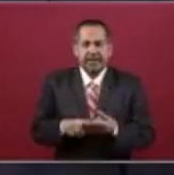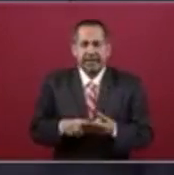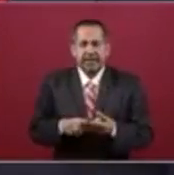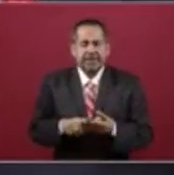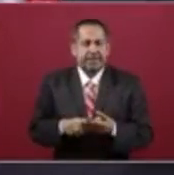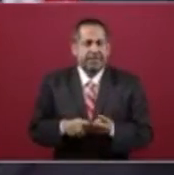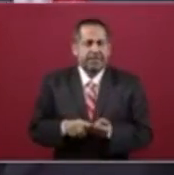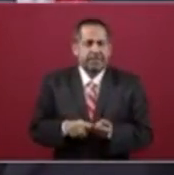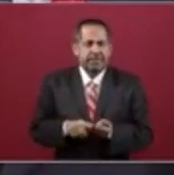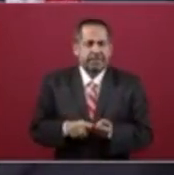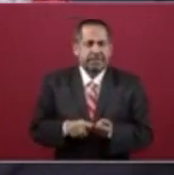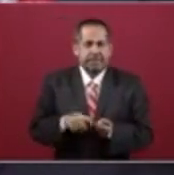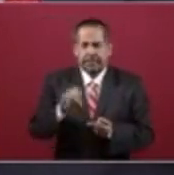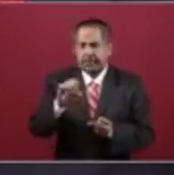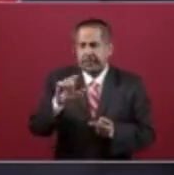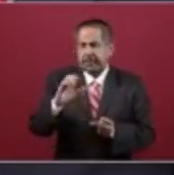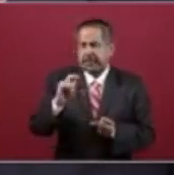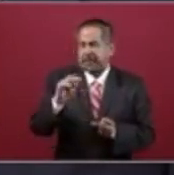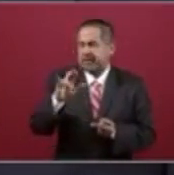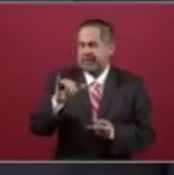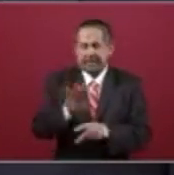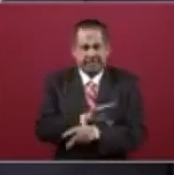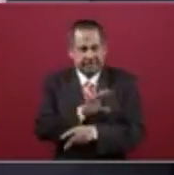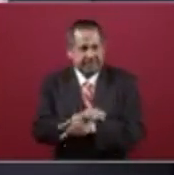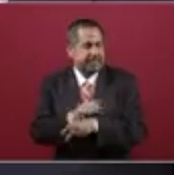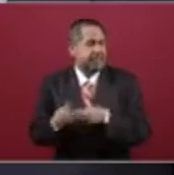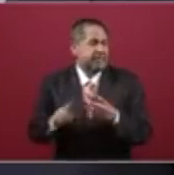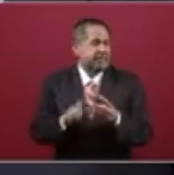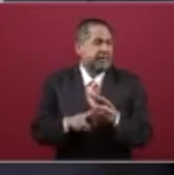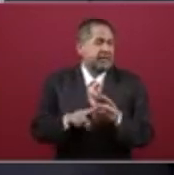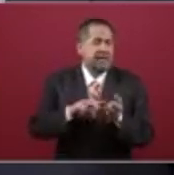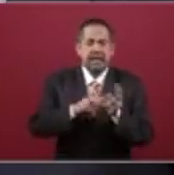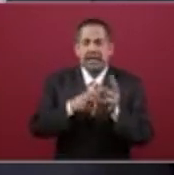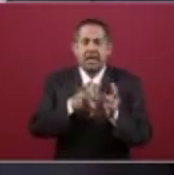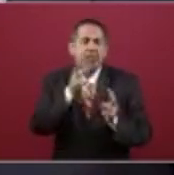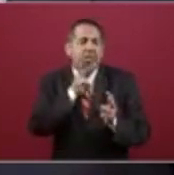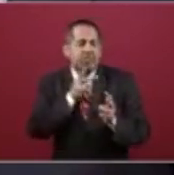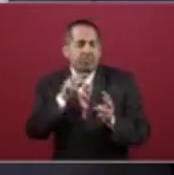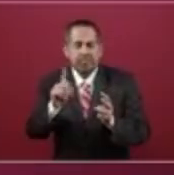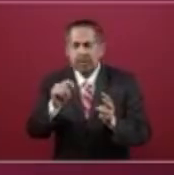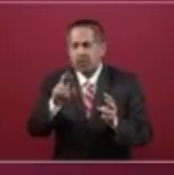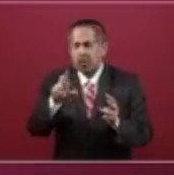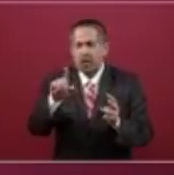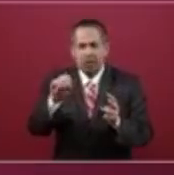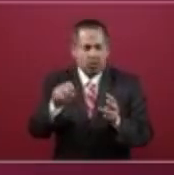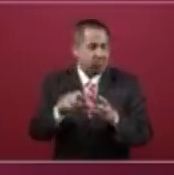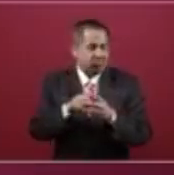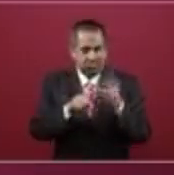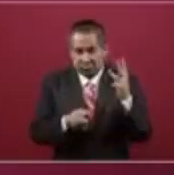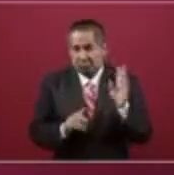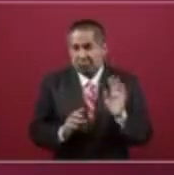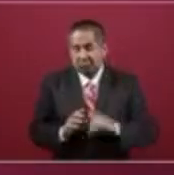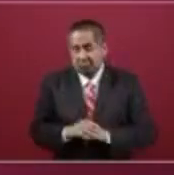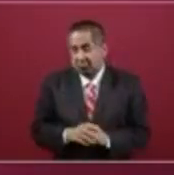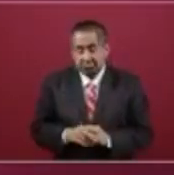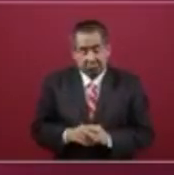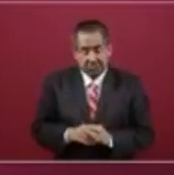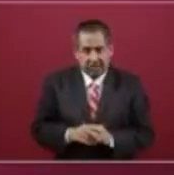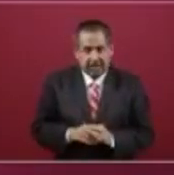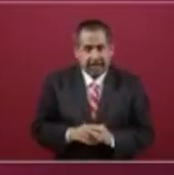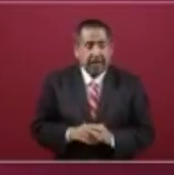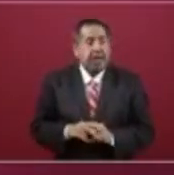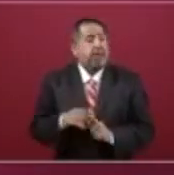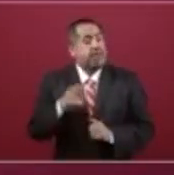ingeniería eléctrica, la ingeniería petrolera. Pero cuando